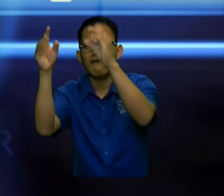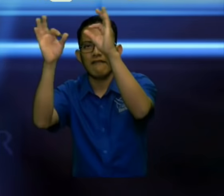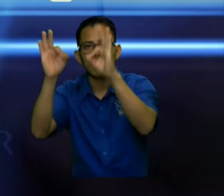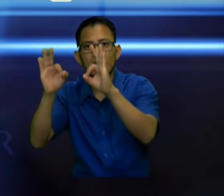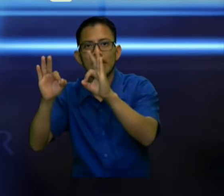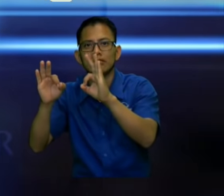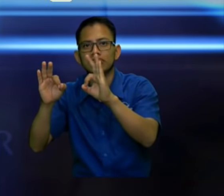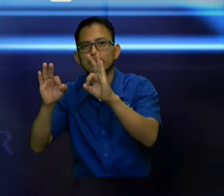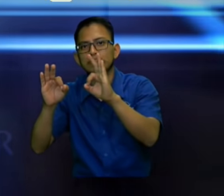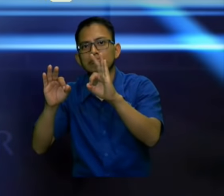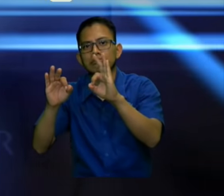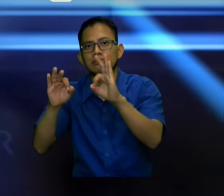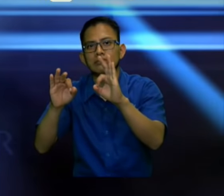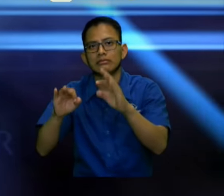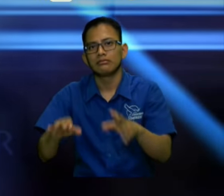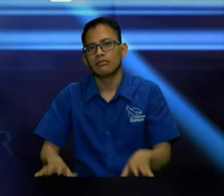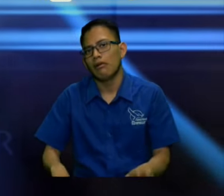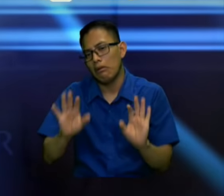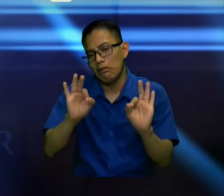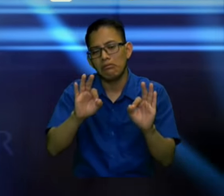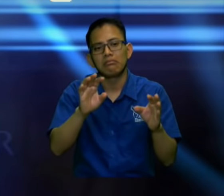forma.